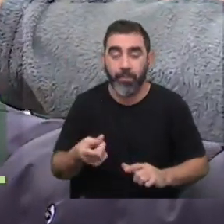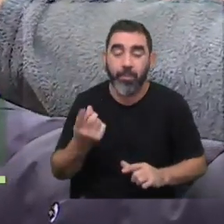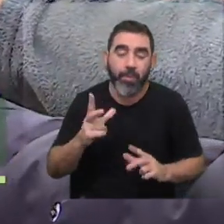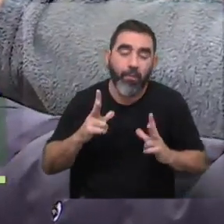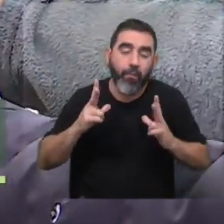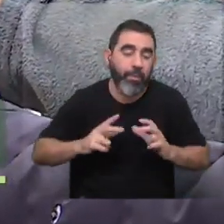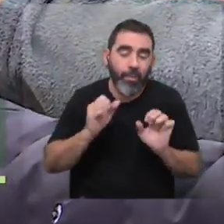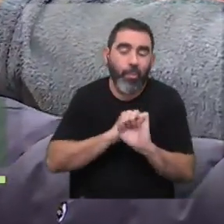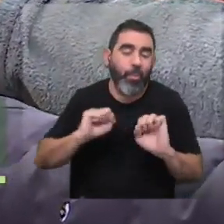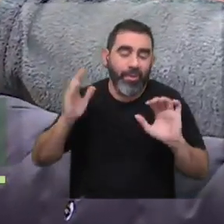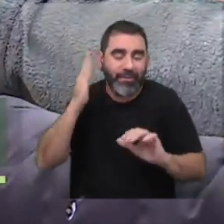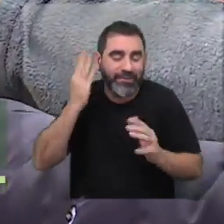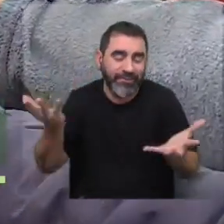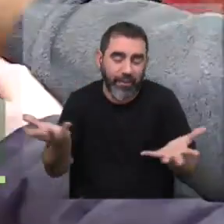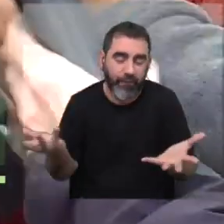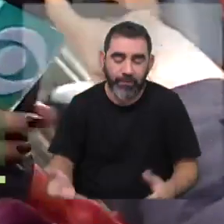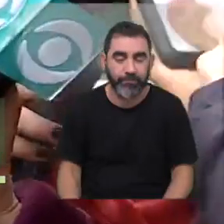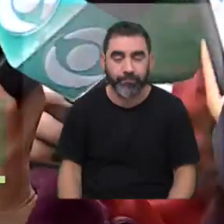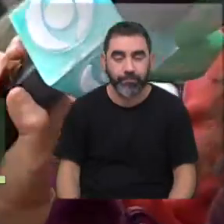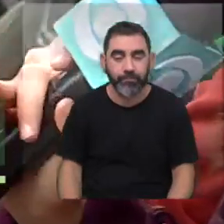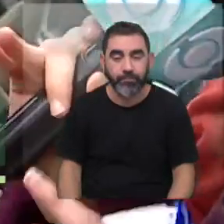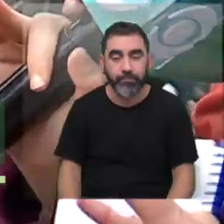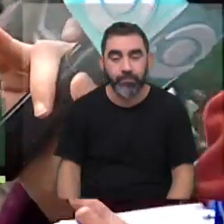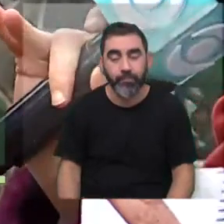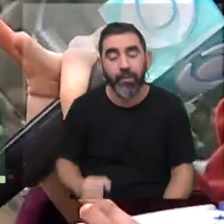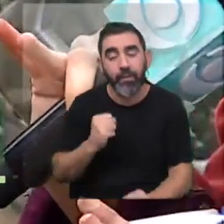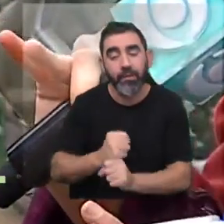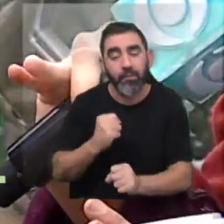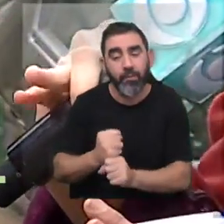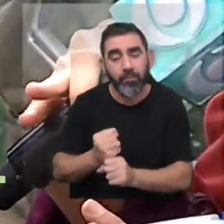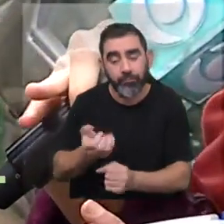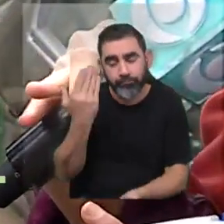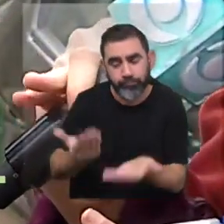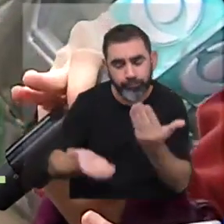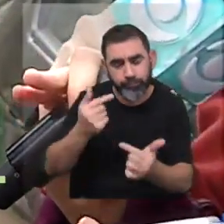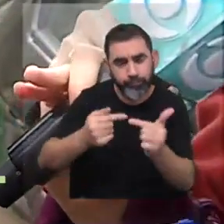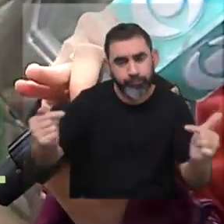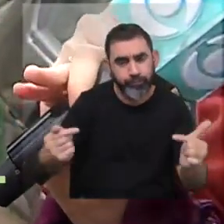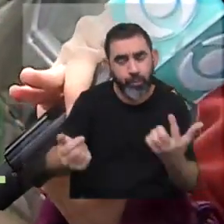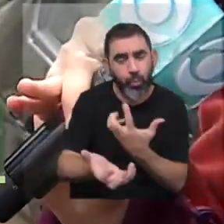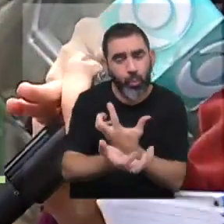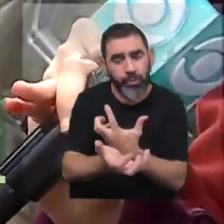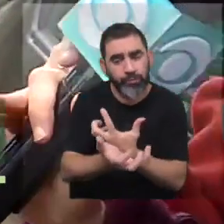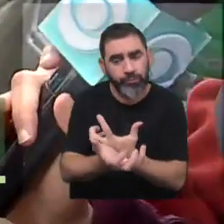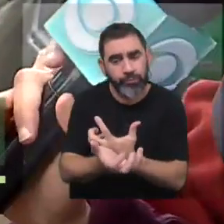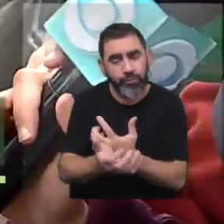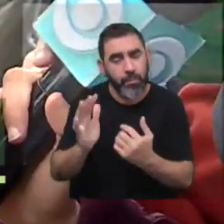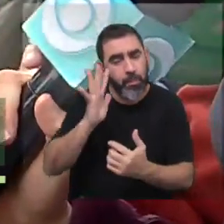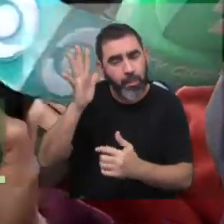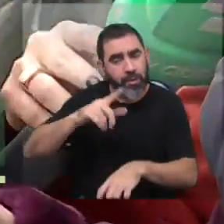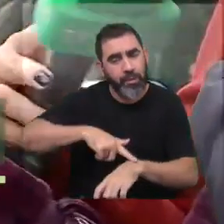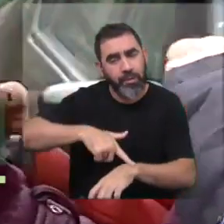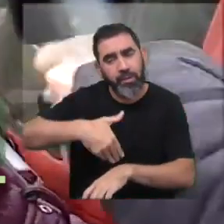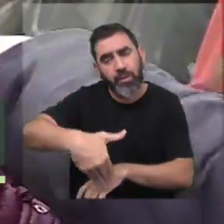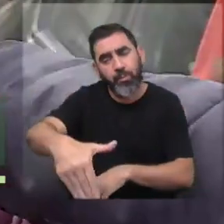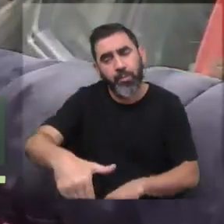O sea no te puedo contestar esa pregunta soes de trabajo para poder descubrir todos eh los los restos tien una estimación cuánto podría